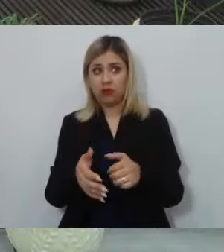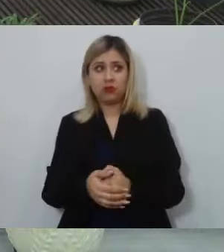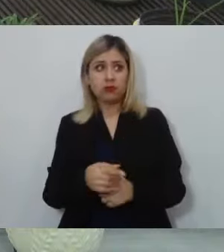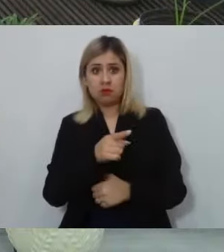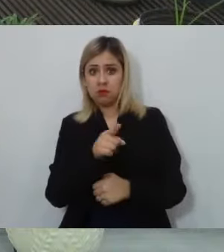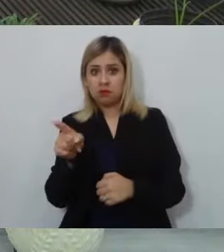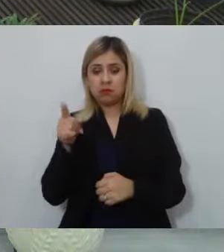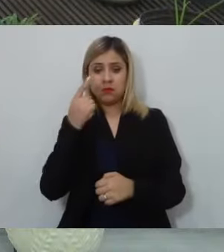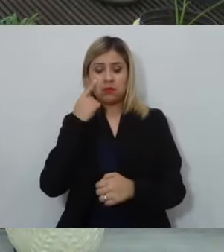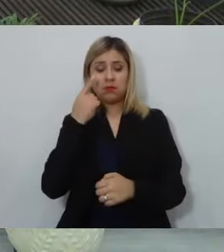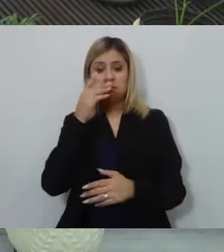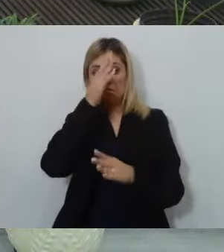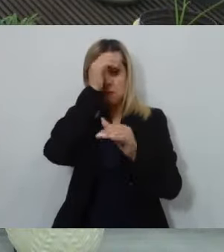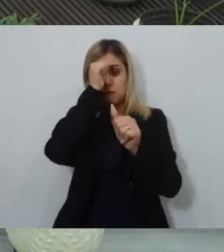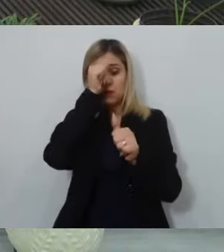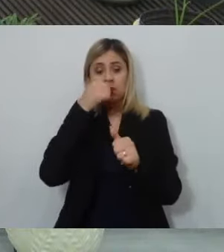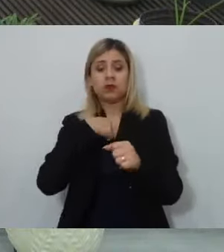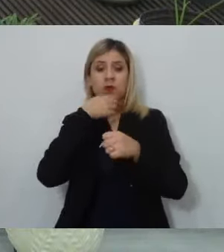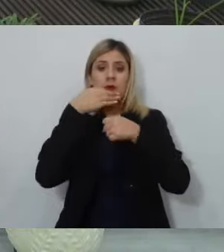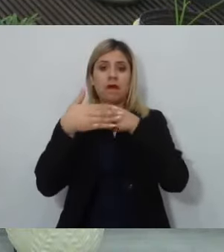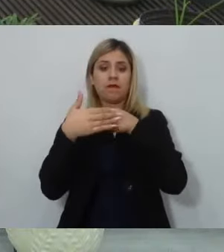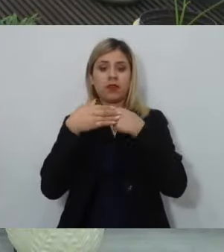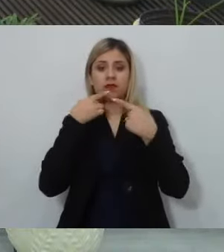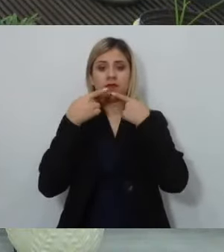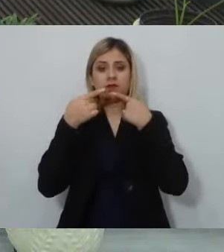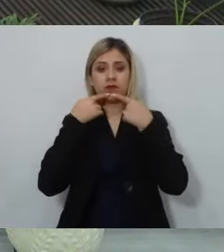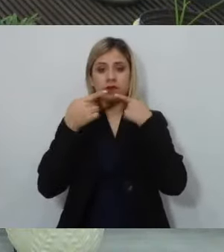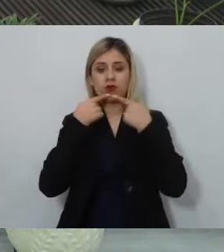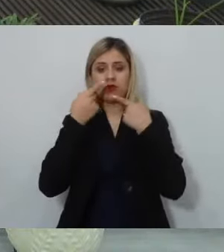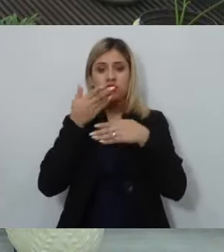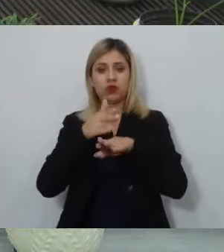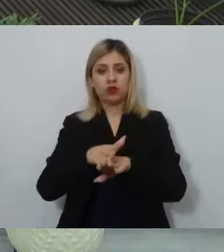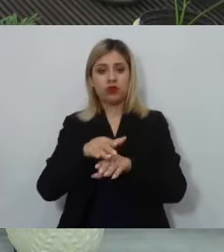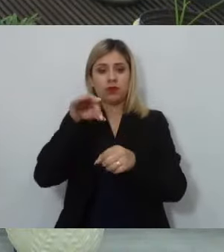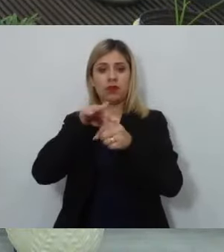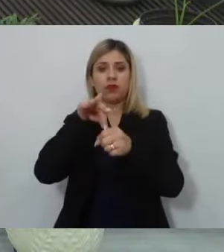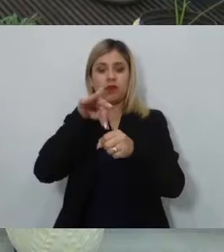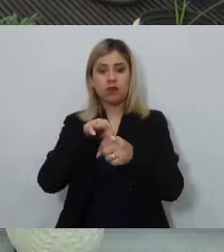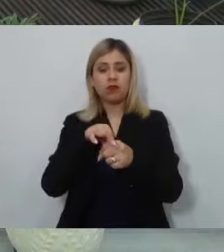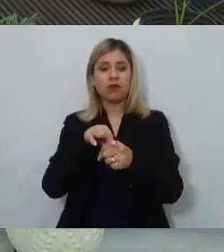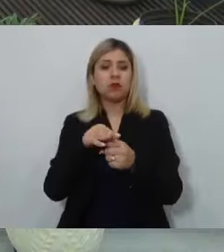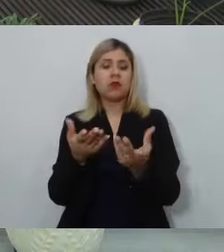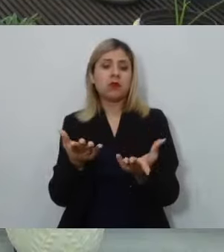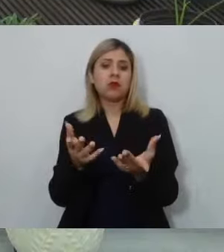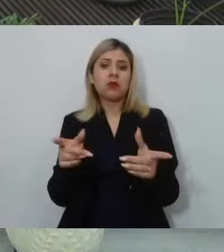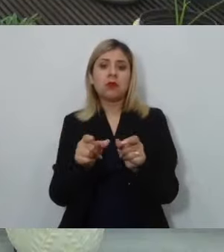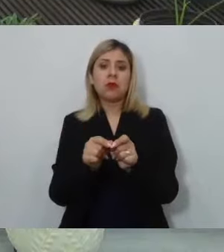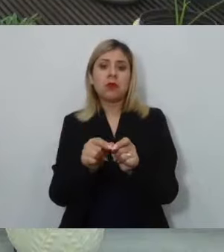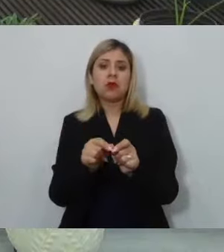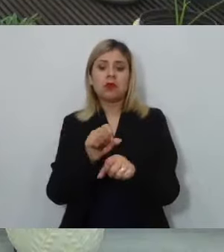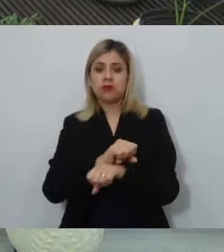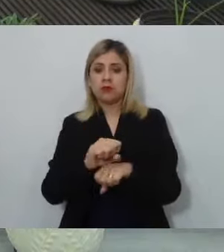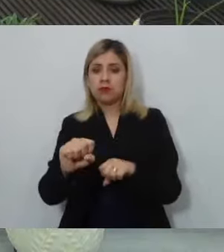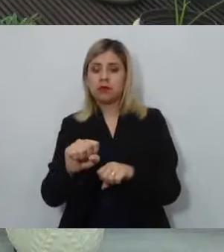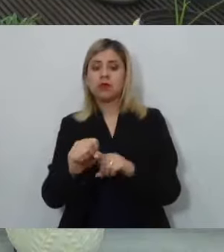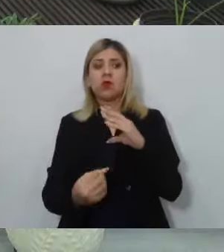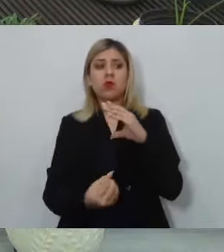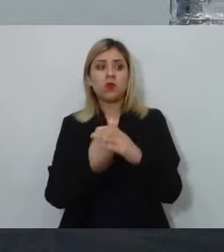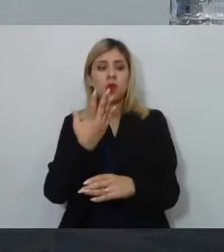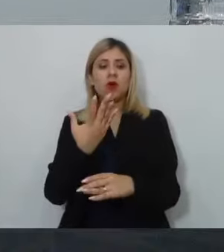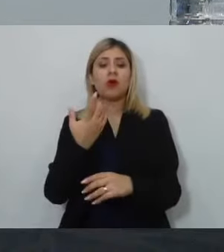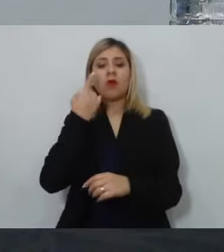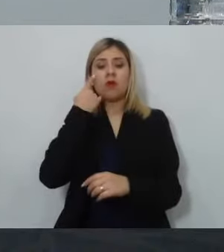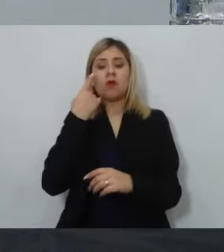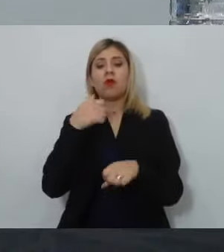añadido de las coaliciones después de señalar los partidos políticos corregir el punto de acuerdo primero en términos del